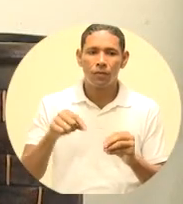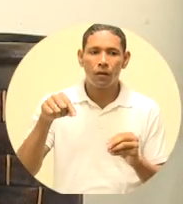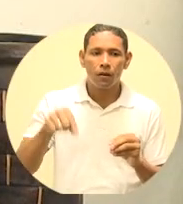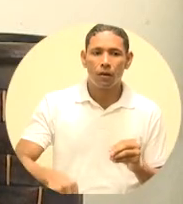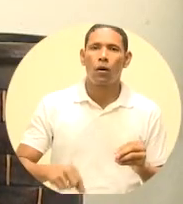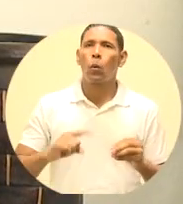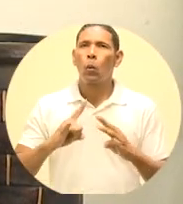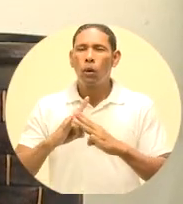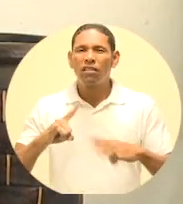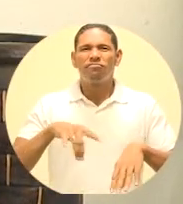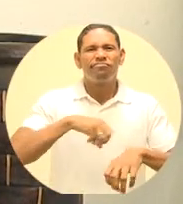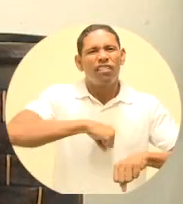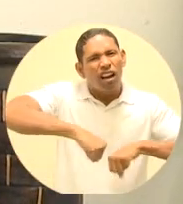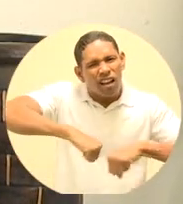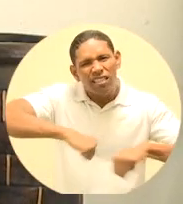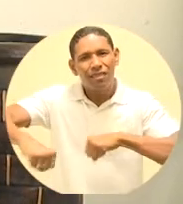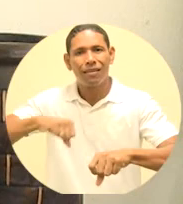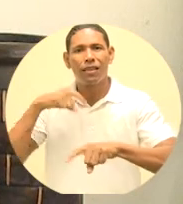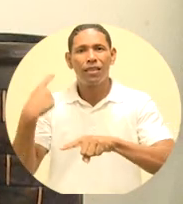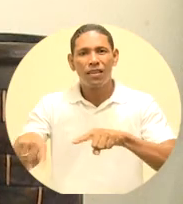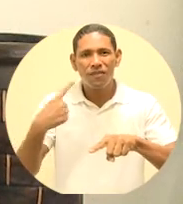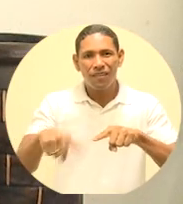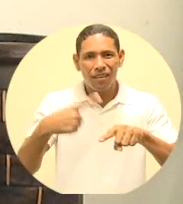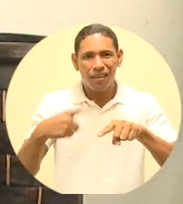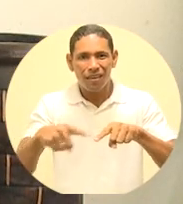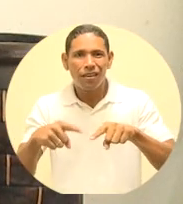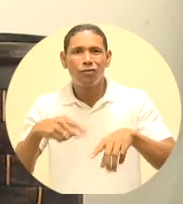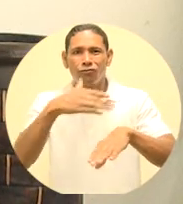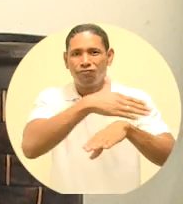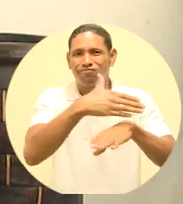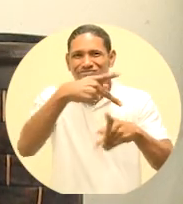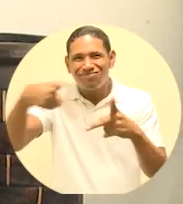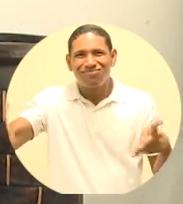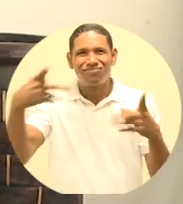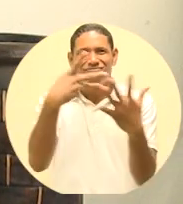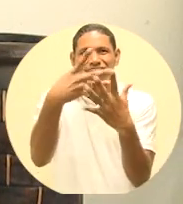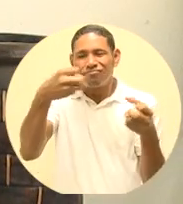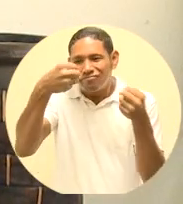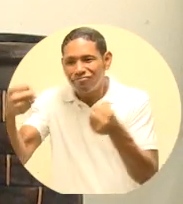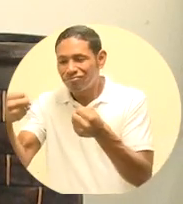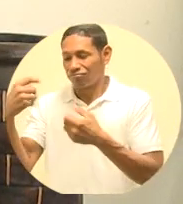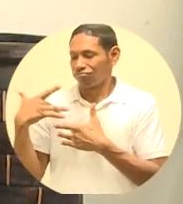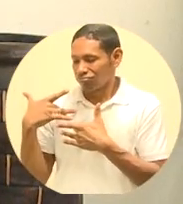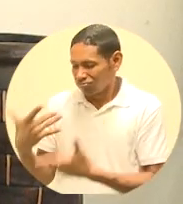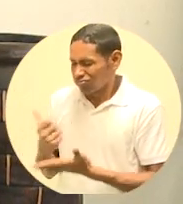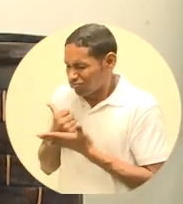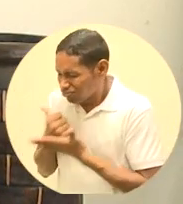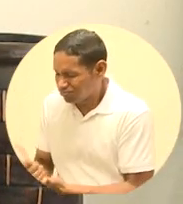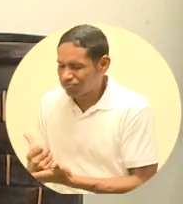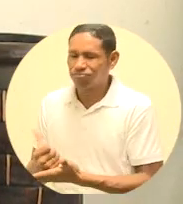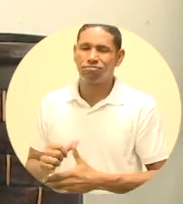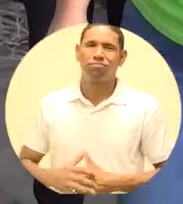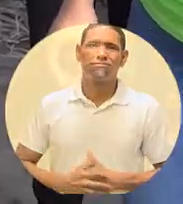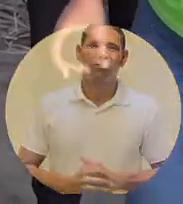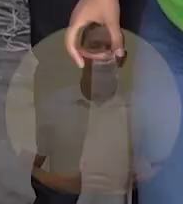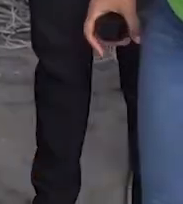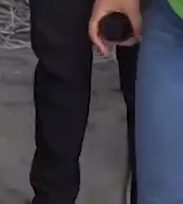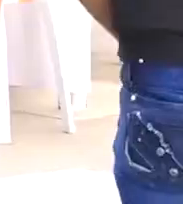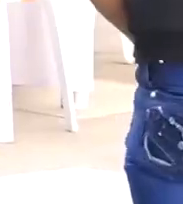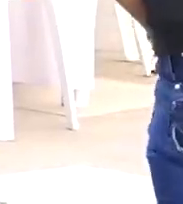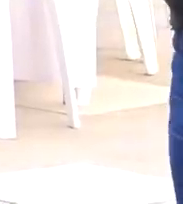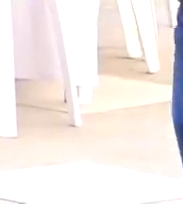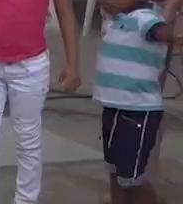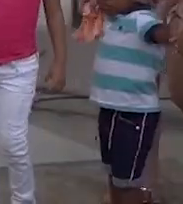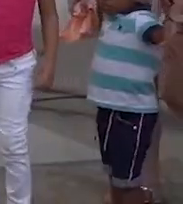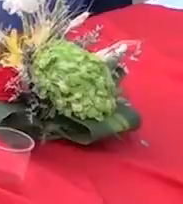Programa Prisma cerró acciones del presente año con actividades de integración para el personal privado de la libertad en la cárcel de la ciudad.